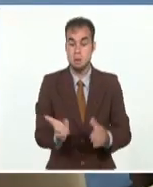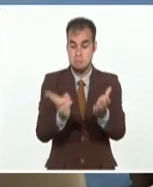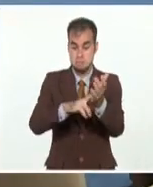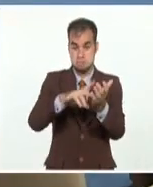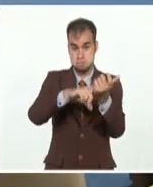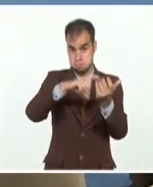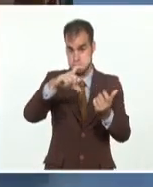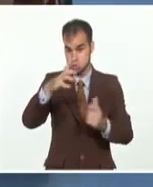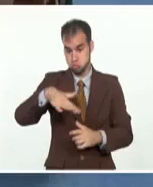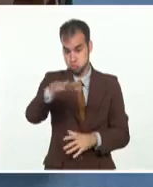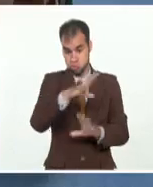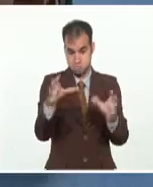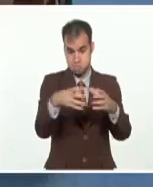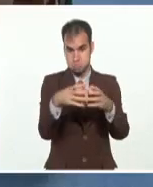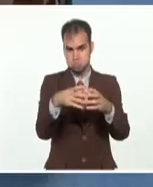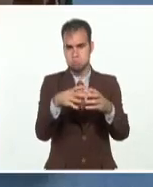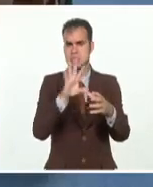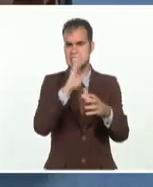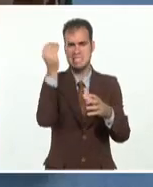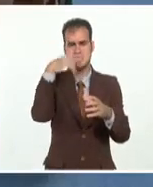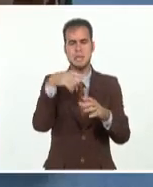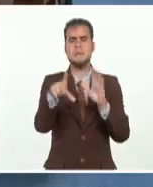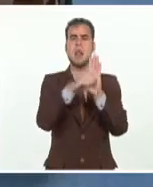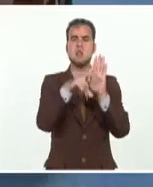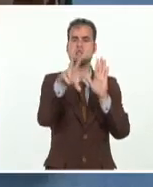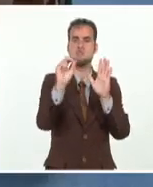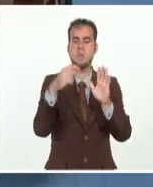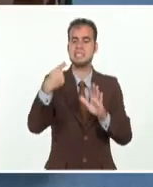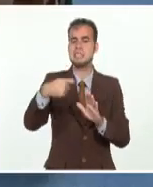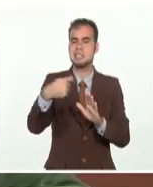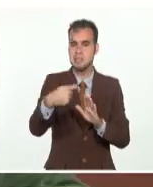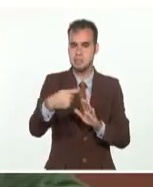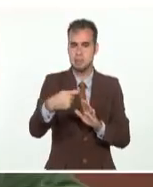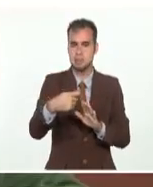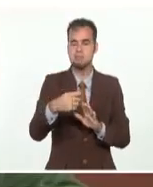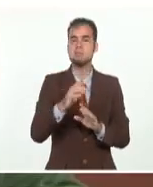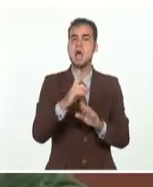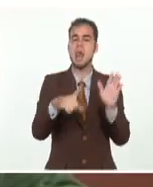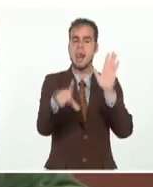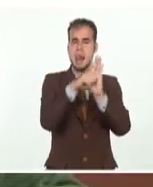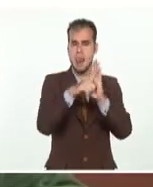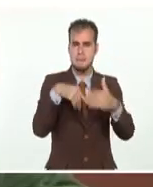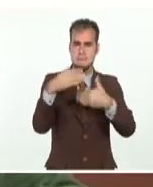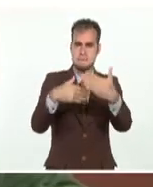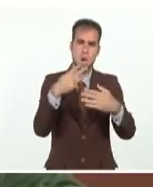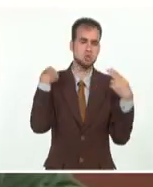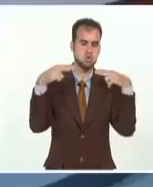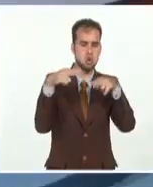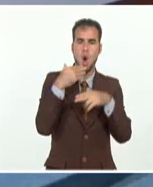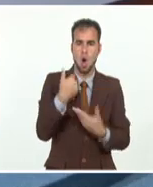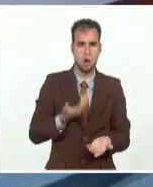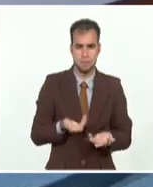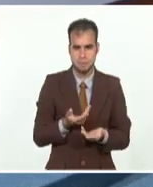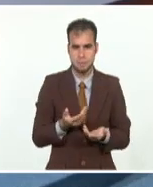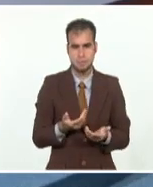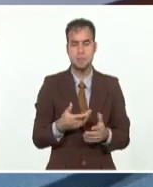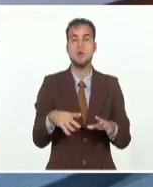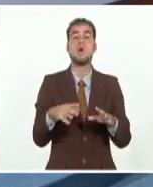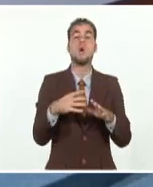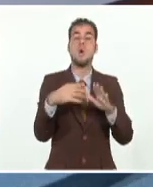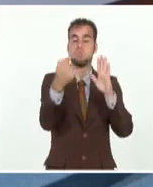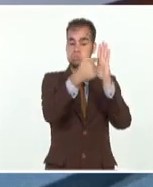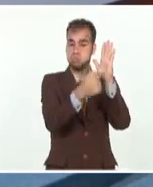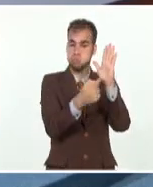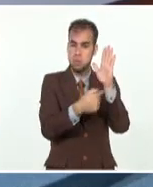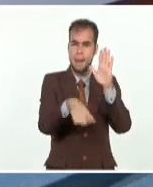evaluaron también los anteproyectos de la nueva ley de los tribunales de justicia, de la ley del proceso administrativo, del código de procesos y de la